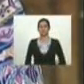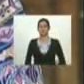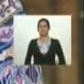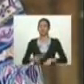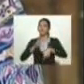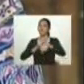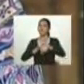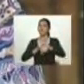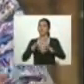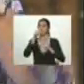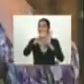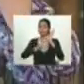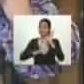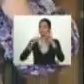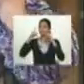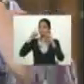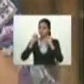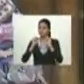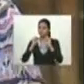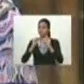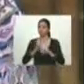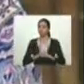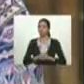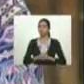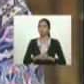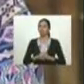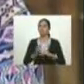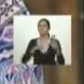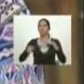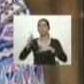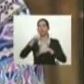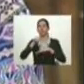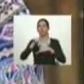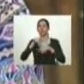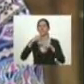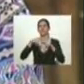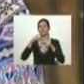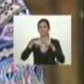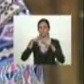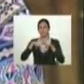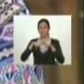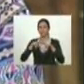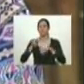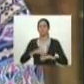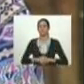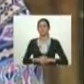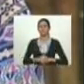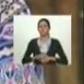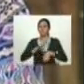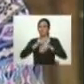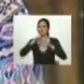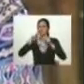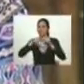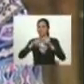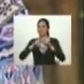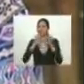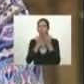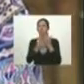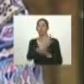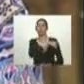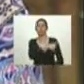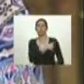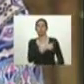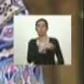médica cirujana con especialización en pediatría pericultura estudió en la rasetti verdad en la